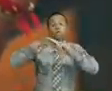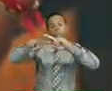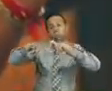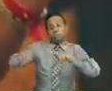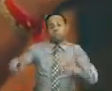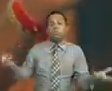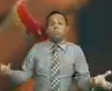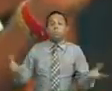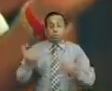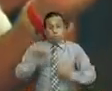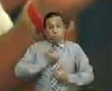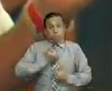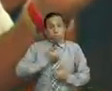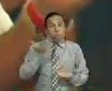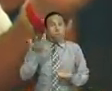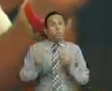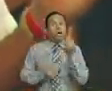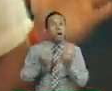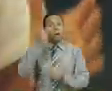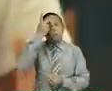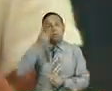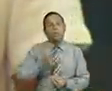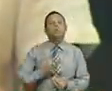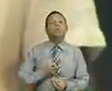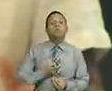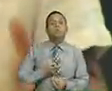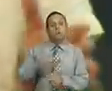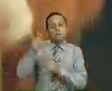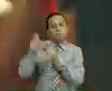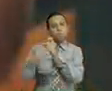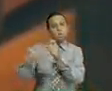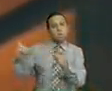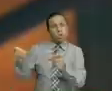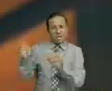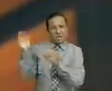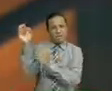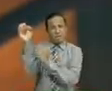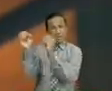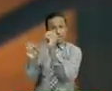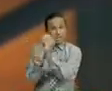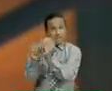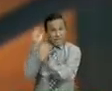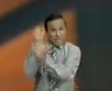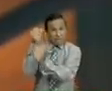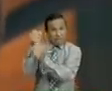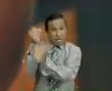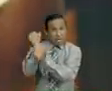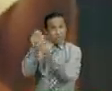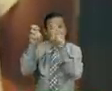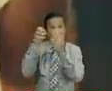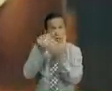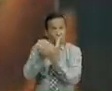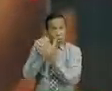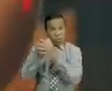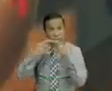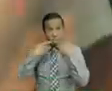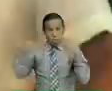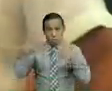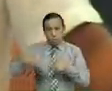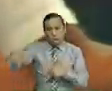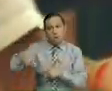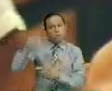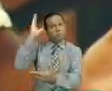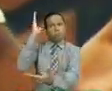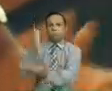he separado a todas las personas que están desde el inicio de la contratación hasta la adjudicación. Yo